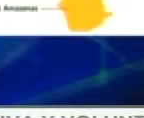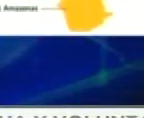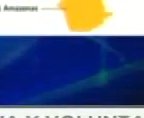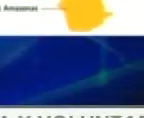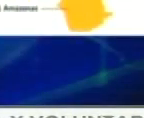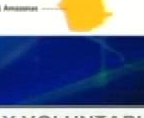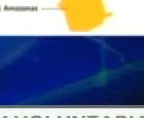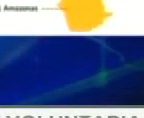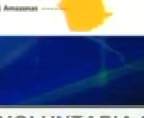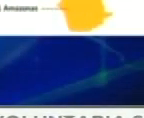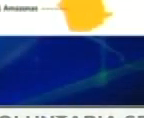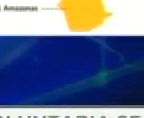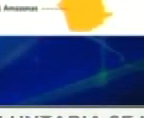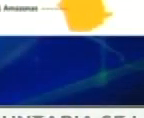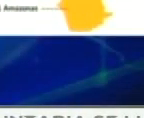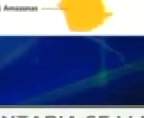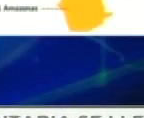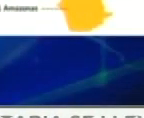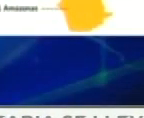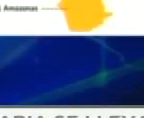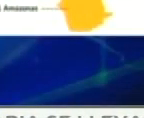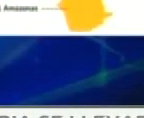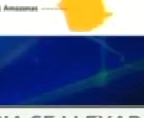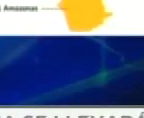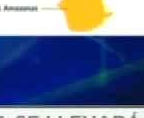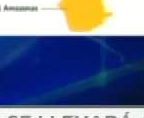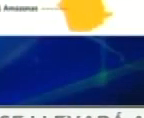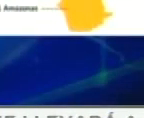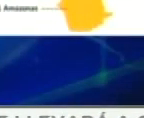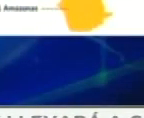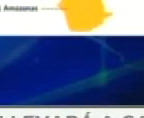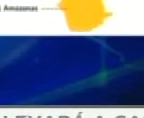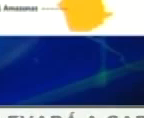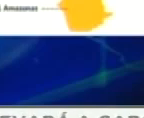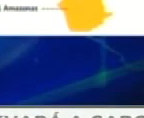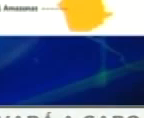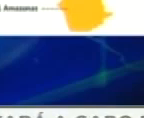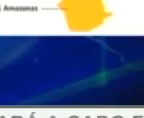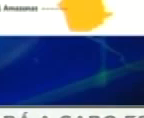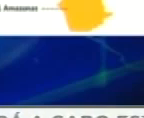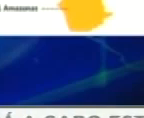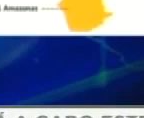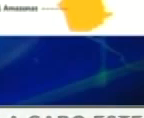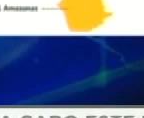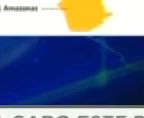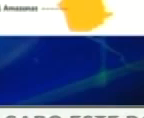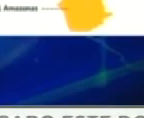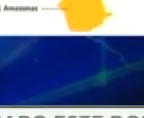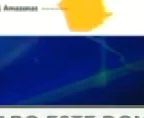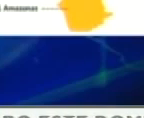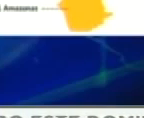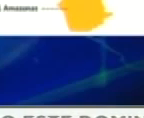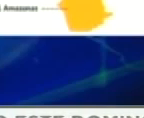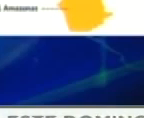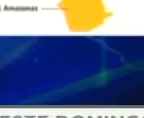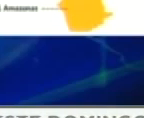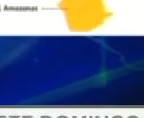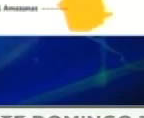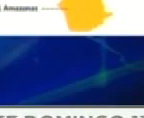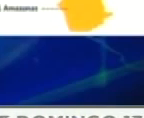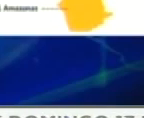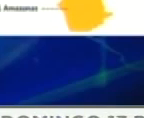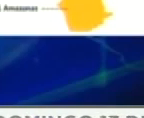viajero internacional, es decir, se deriva de estos casos importados y hay 10 casos de